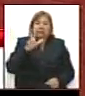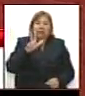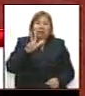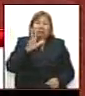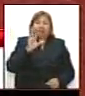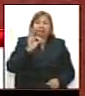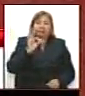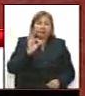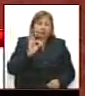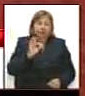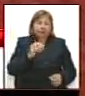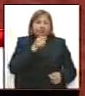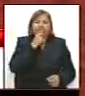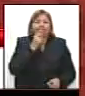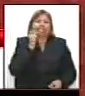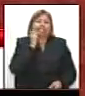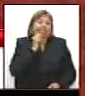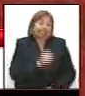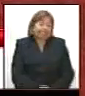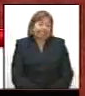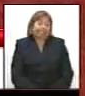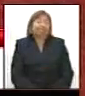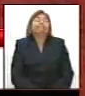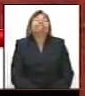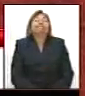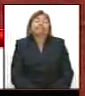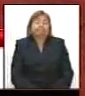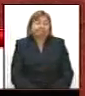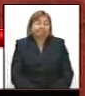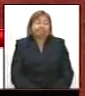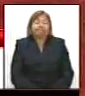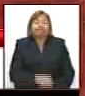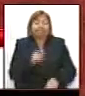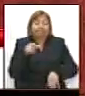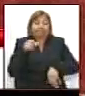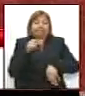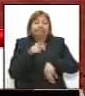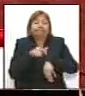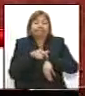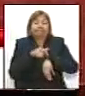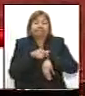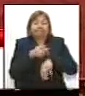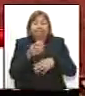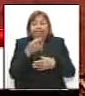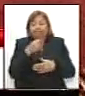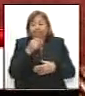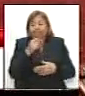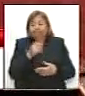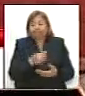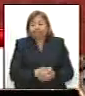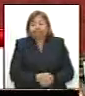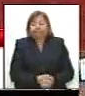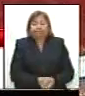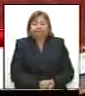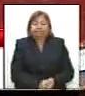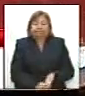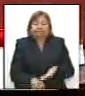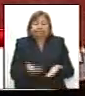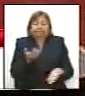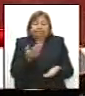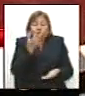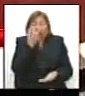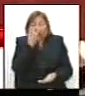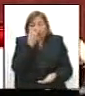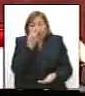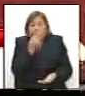39 abstenciones. En este momento se viene registrando, según podemos apreciar en el